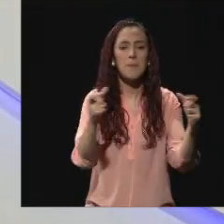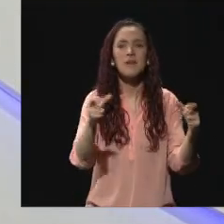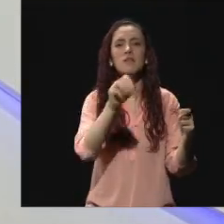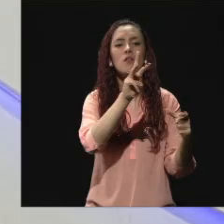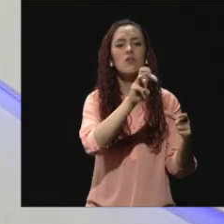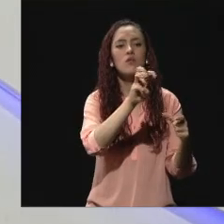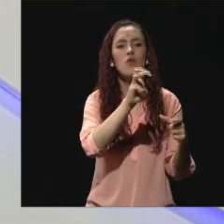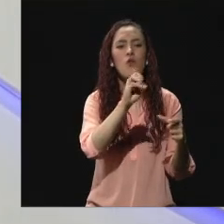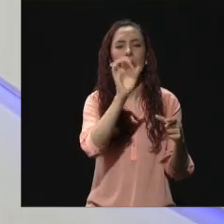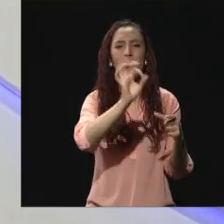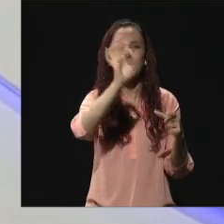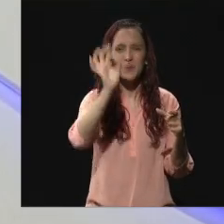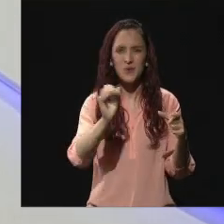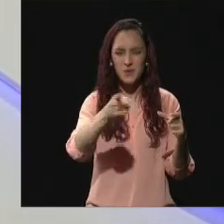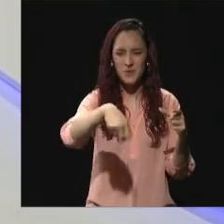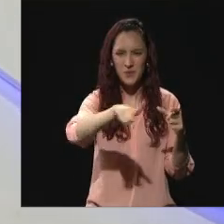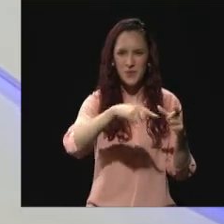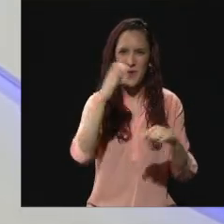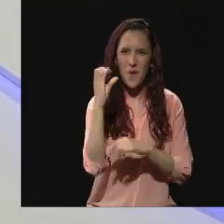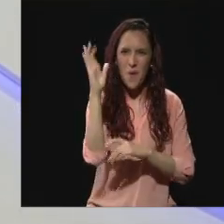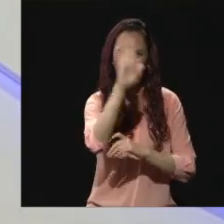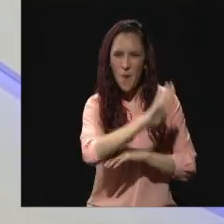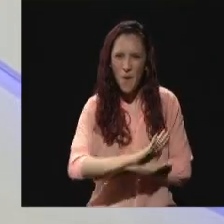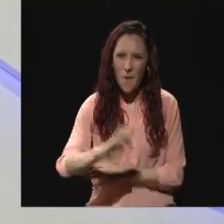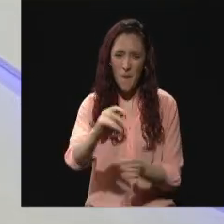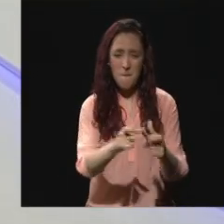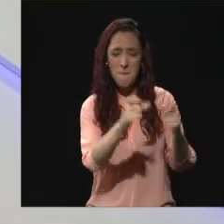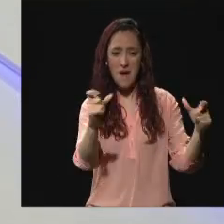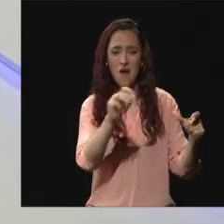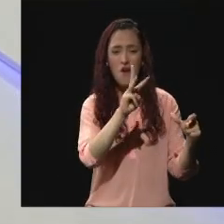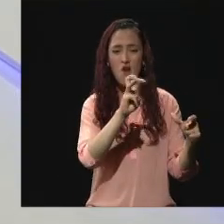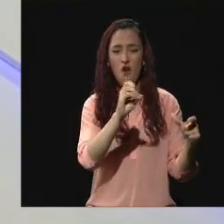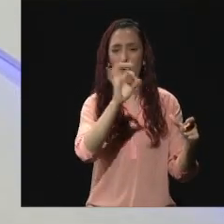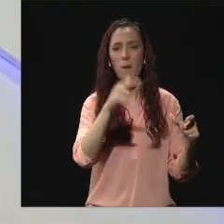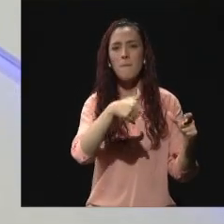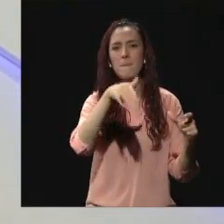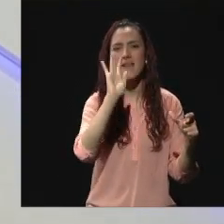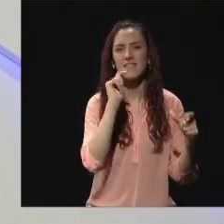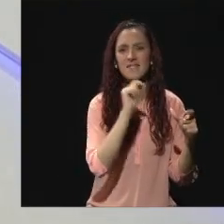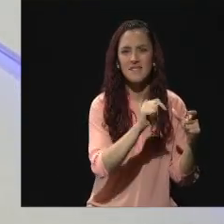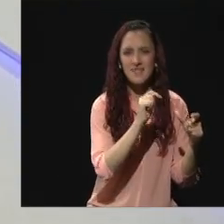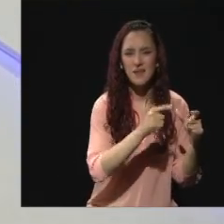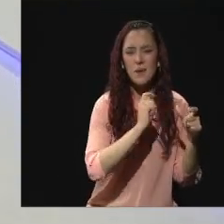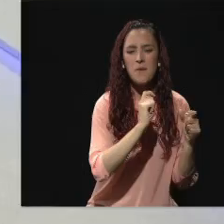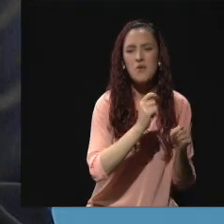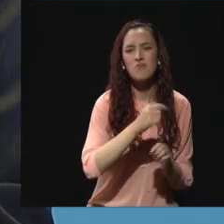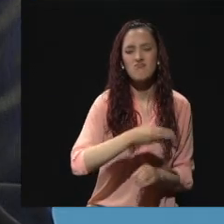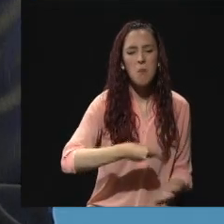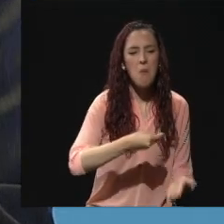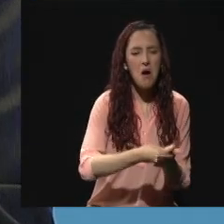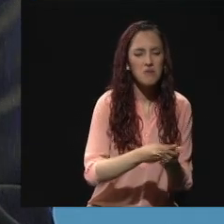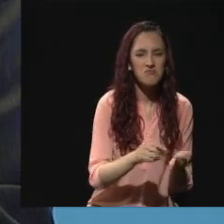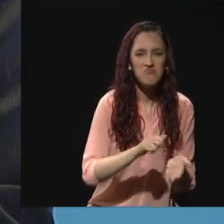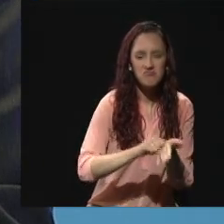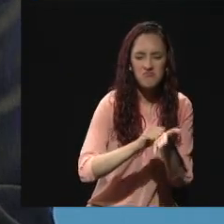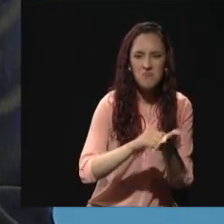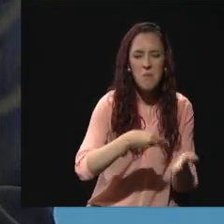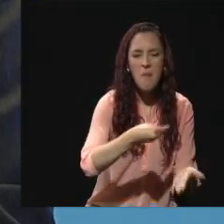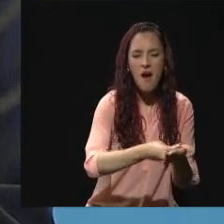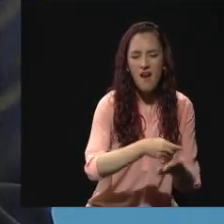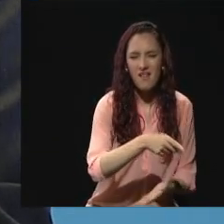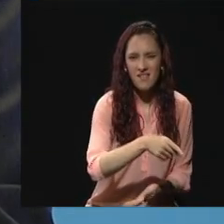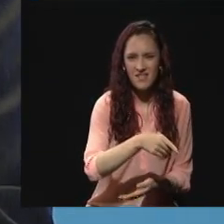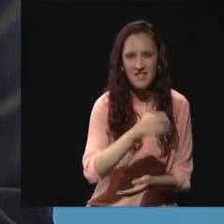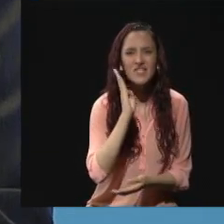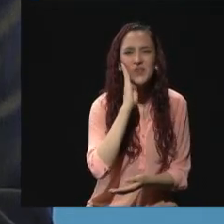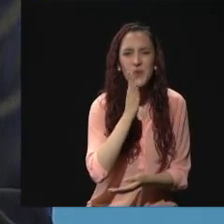de los usuarios del país son usuarios en telefonía prepago tenemos el prepago y lo que se